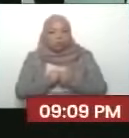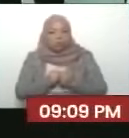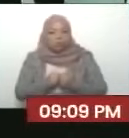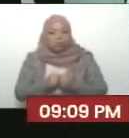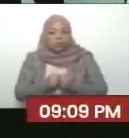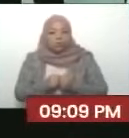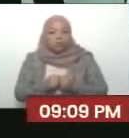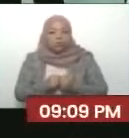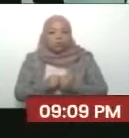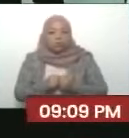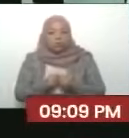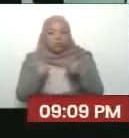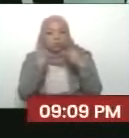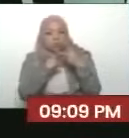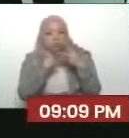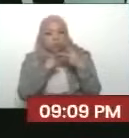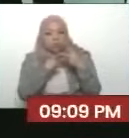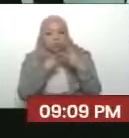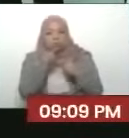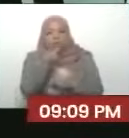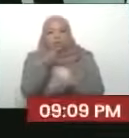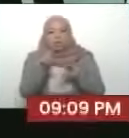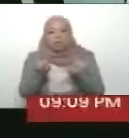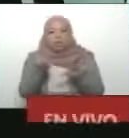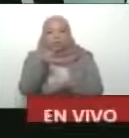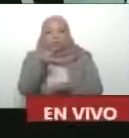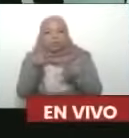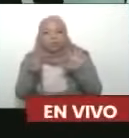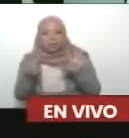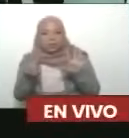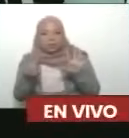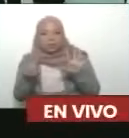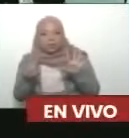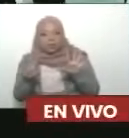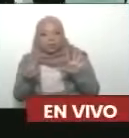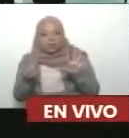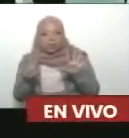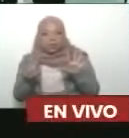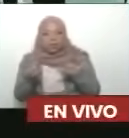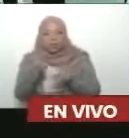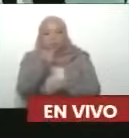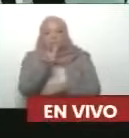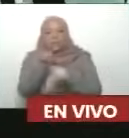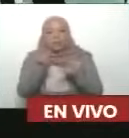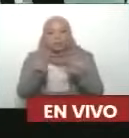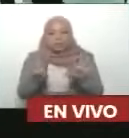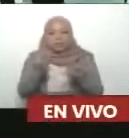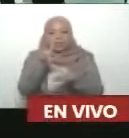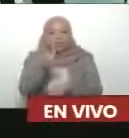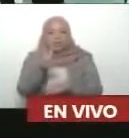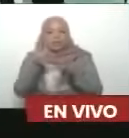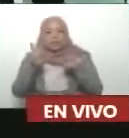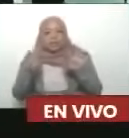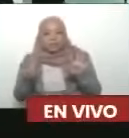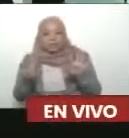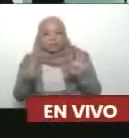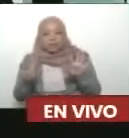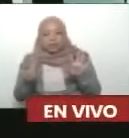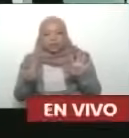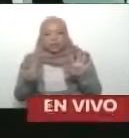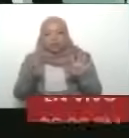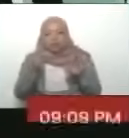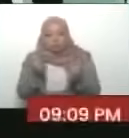un segundo número. El 2637 también, igualito a la operación,